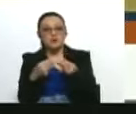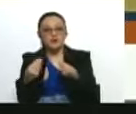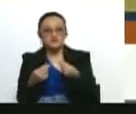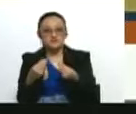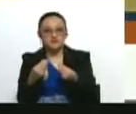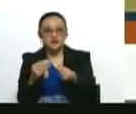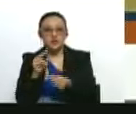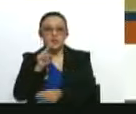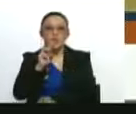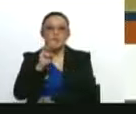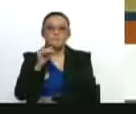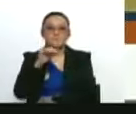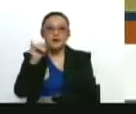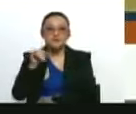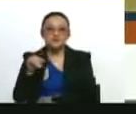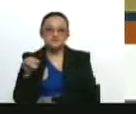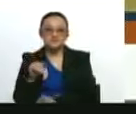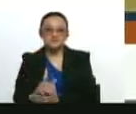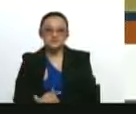de las UPAs.